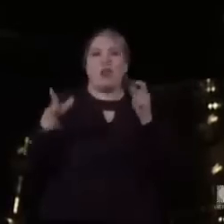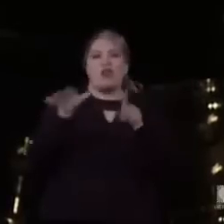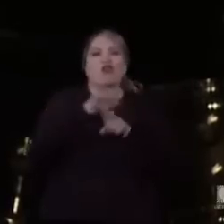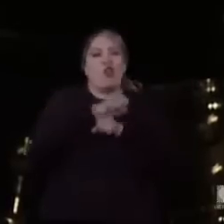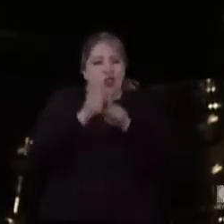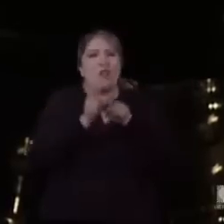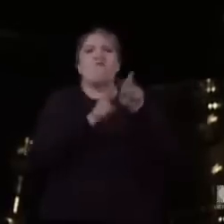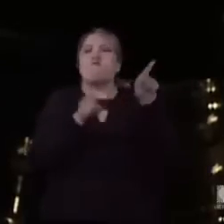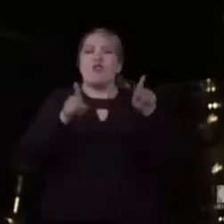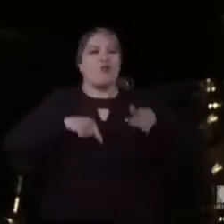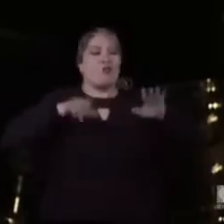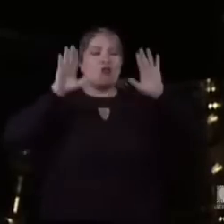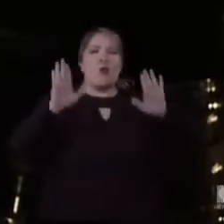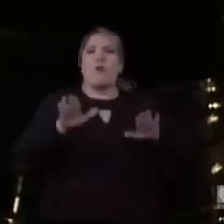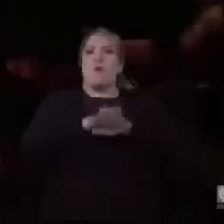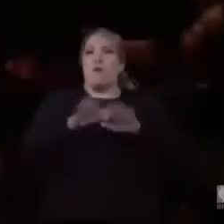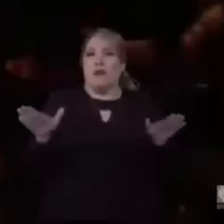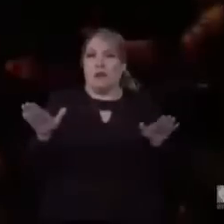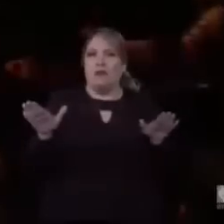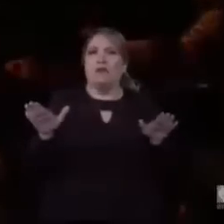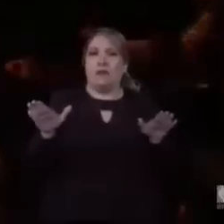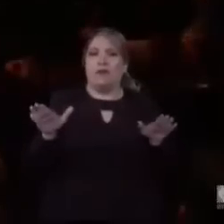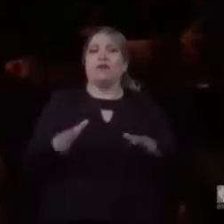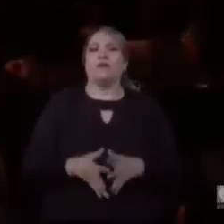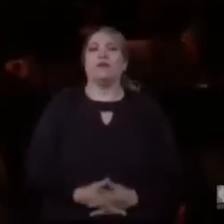sanción eficaz para detenerla.